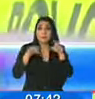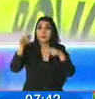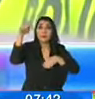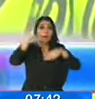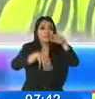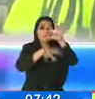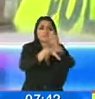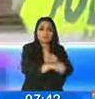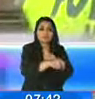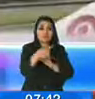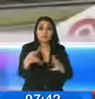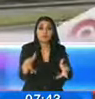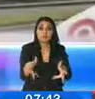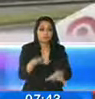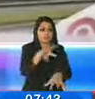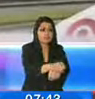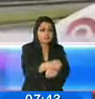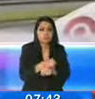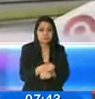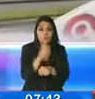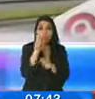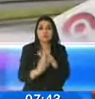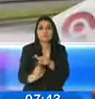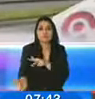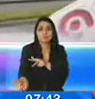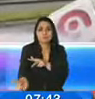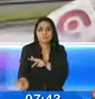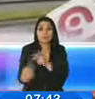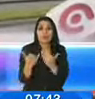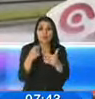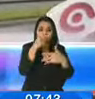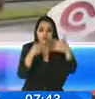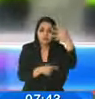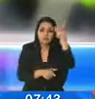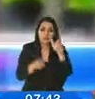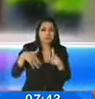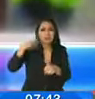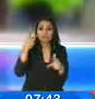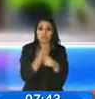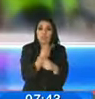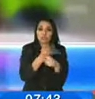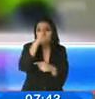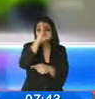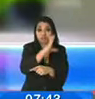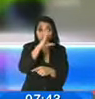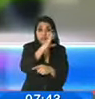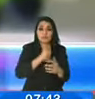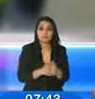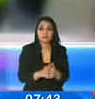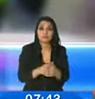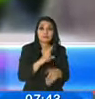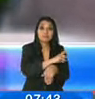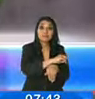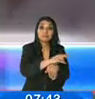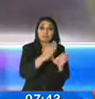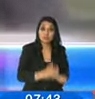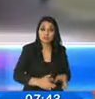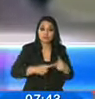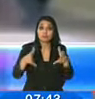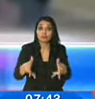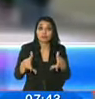aprehensión de los sospechosos, lográndose escapar uno de ellos, que es el que está en la lista de los más buscados. Con el inspector y otro profesor, ya son tres